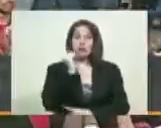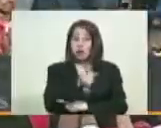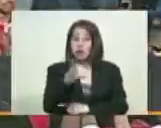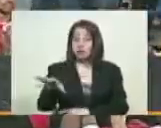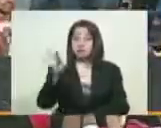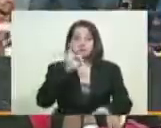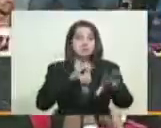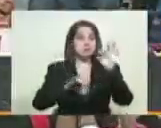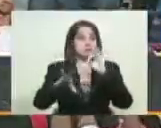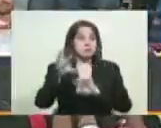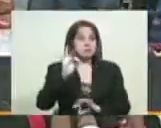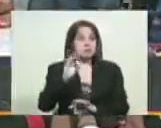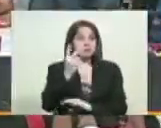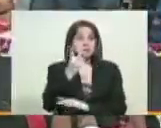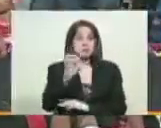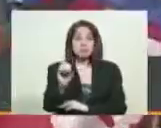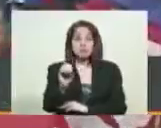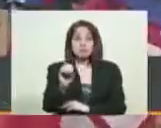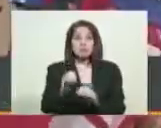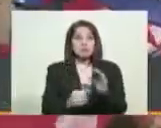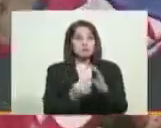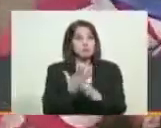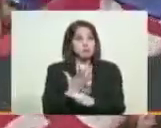el próximo 20 de mayo.